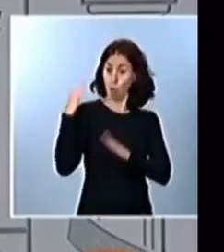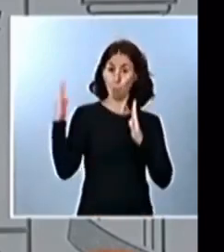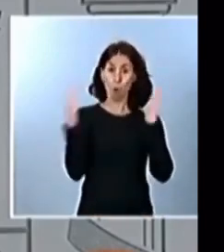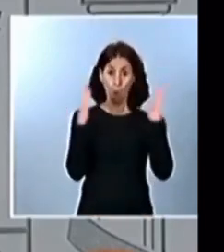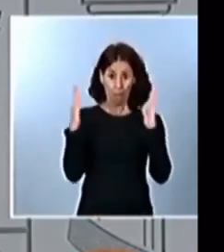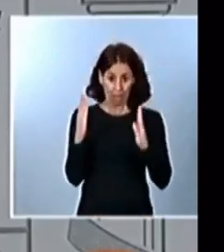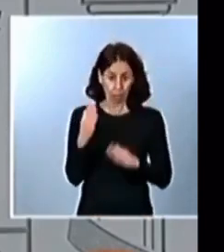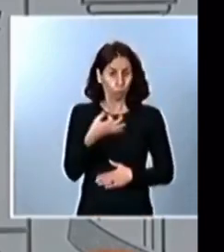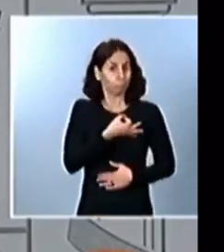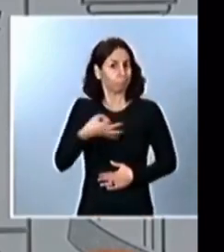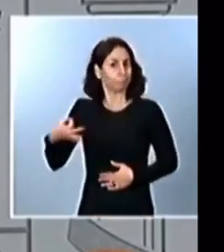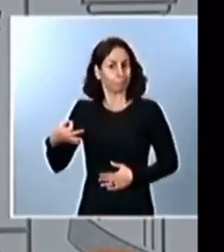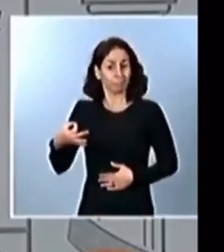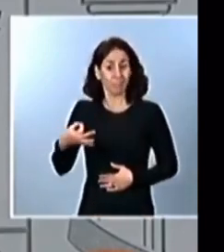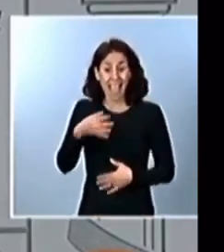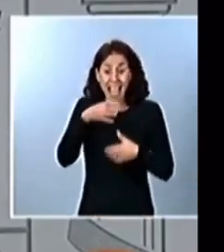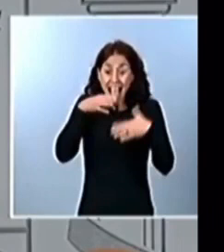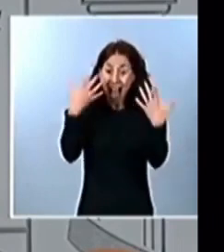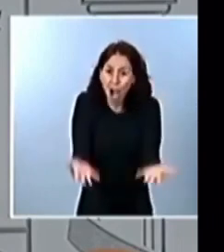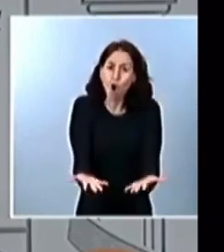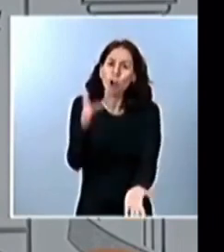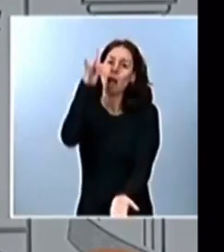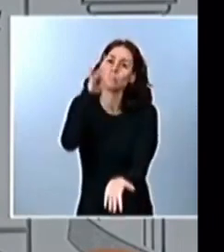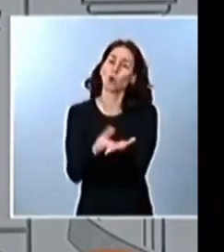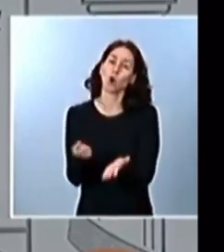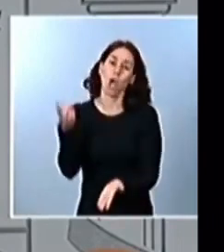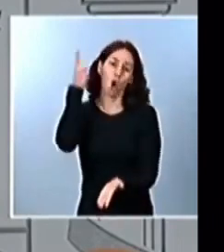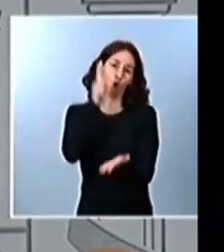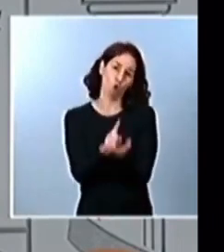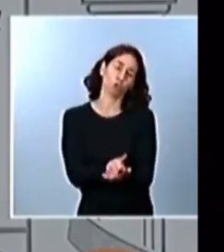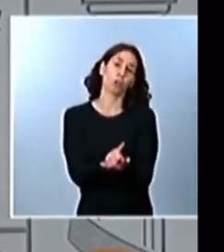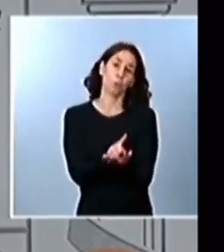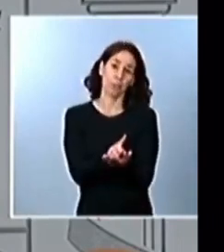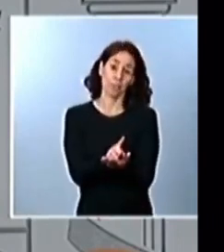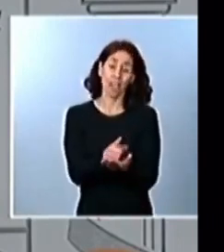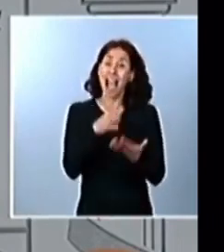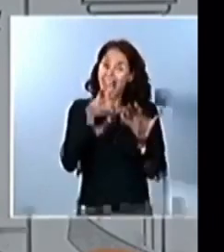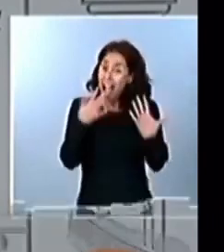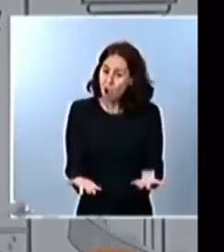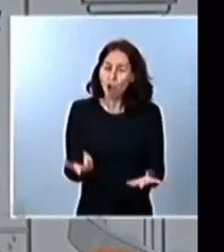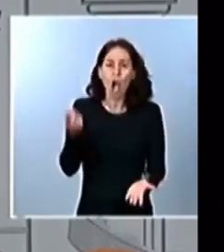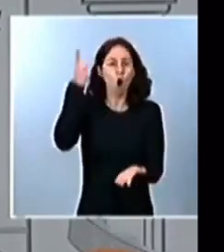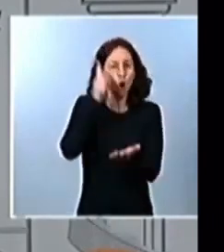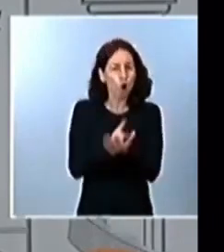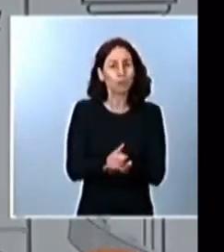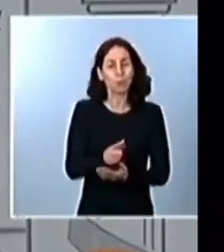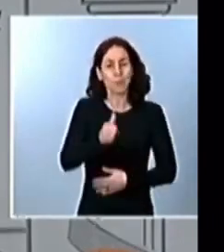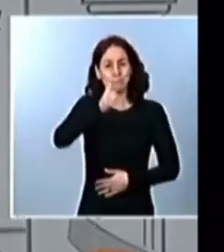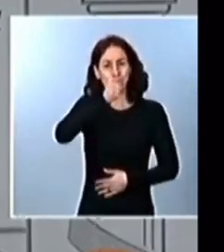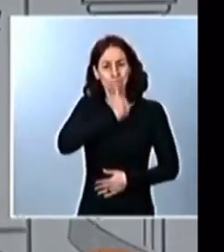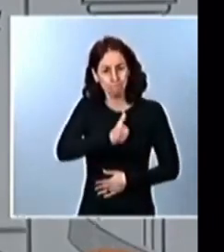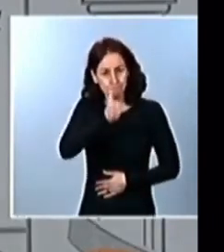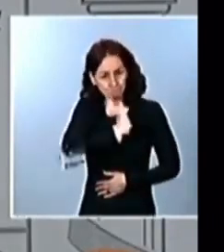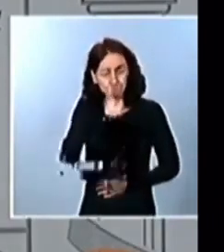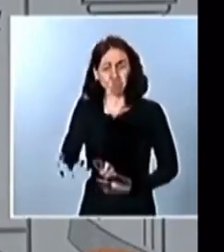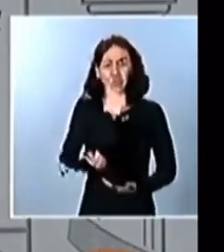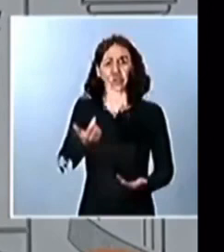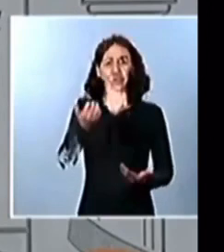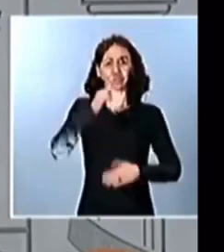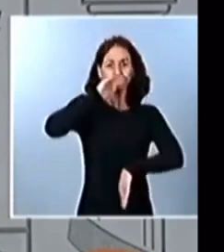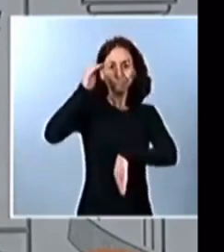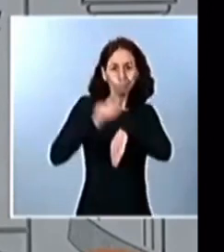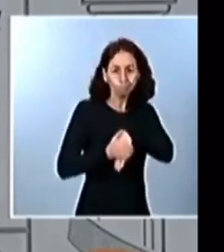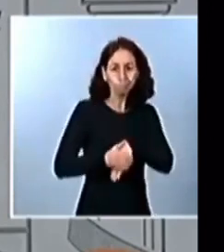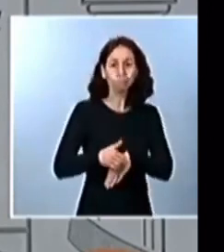volver a hacerlo en esta segunda ola. Tenemos que apelar de nuevo a esa resistencia, a esa disciplina social y a esa moral de victoria. Yo